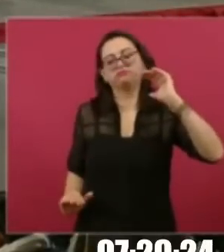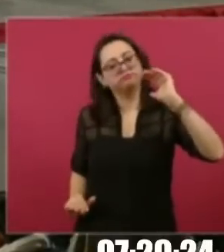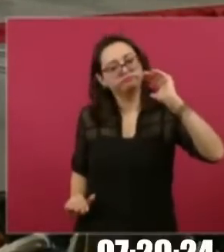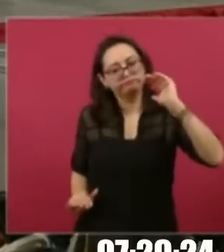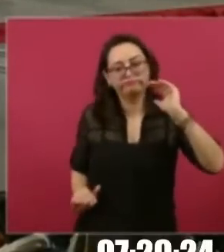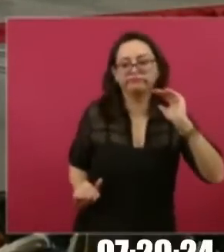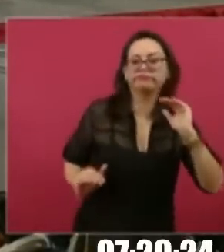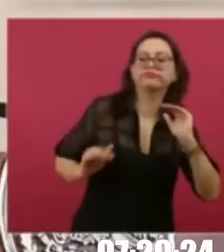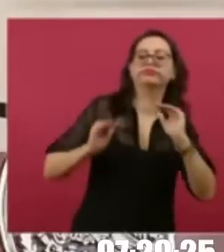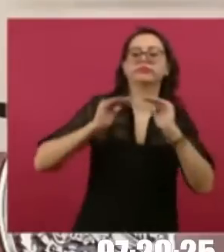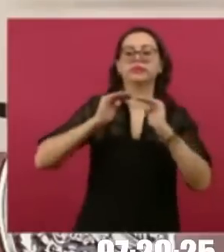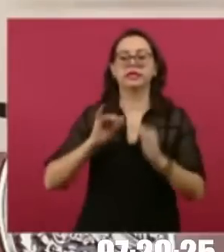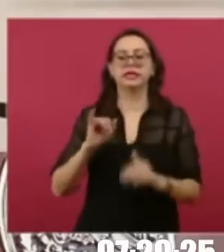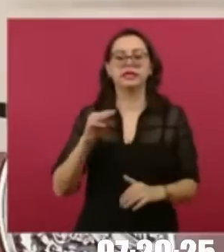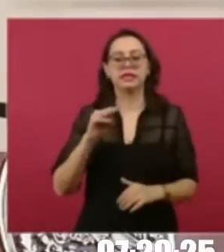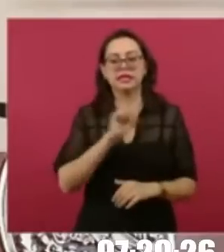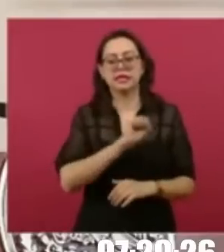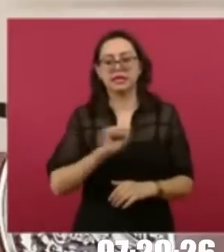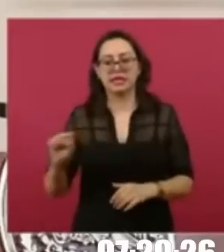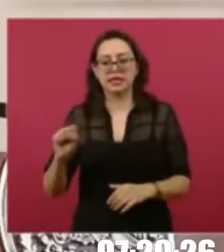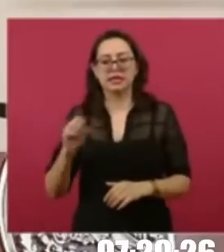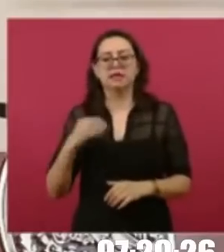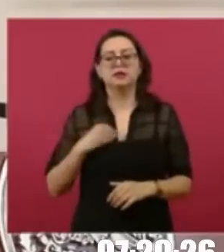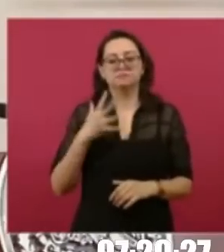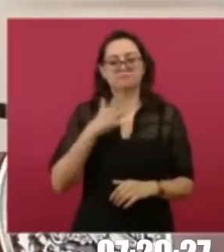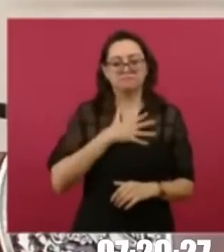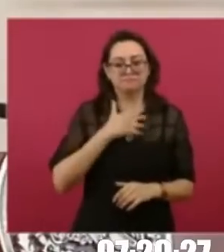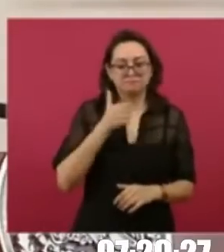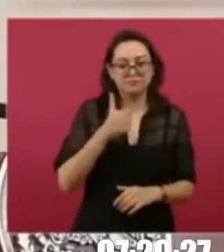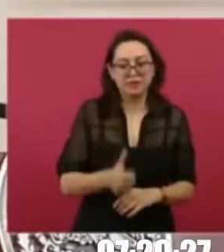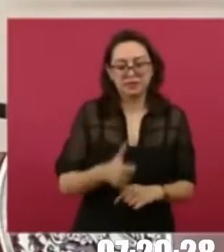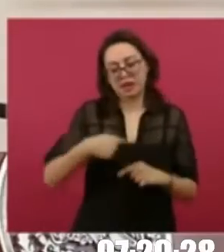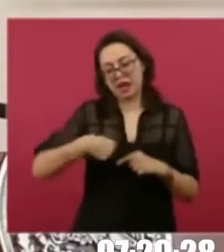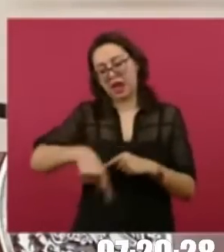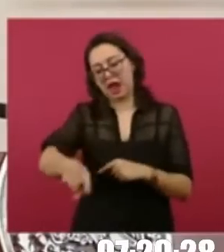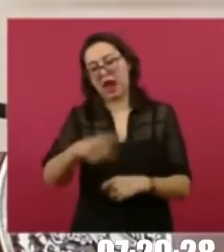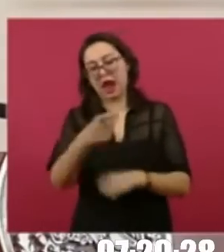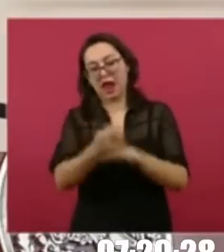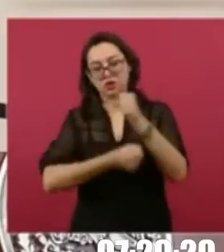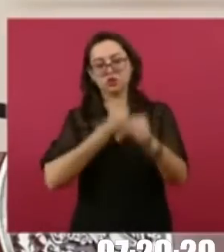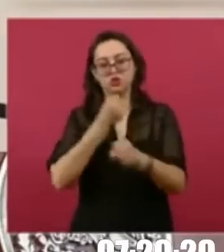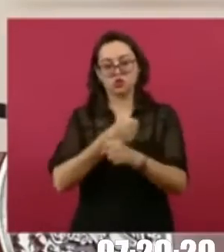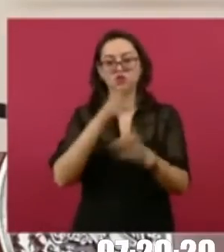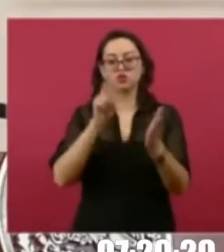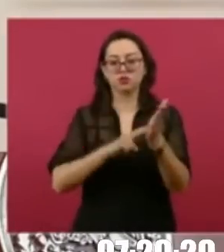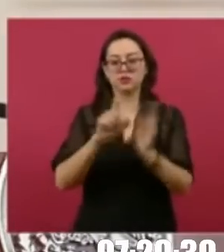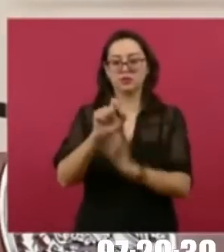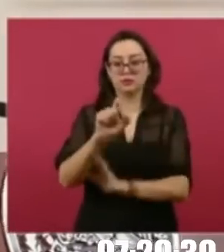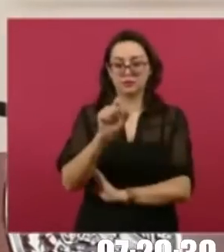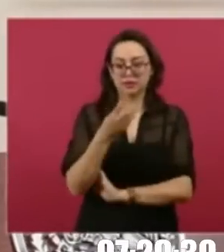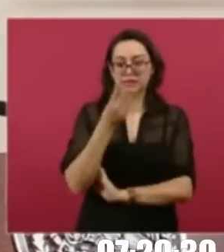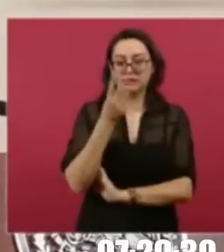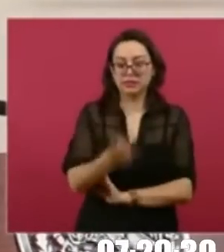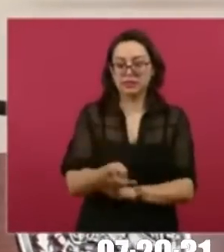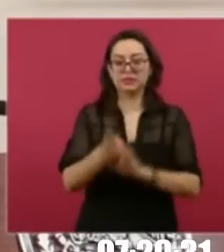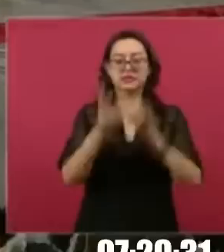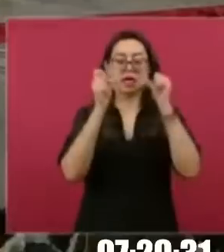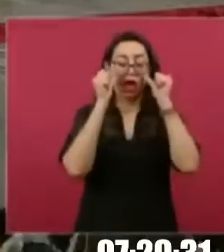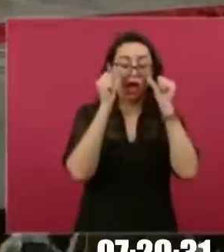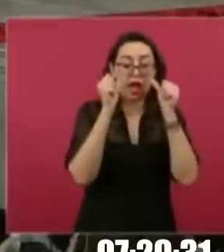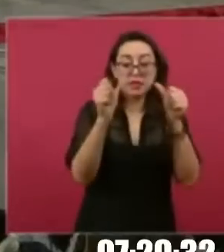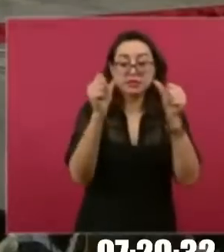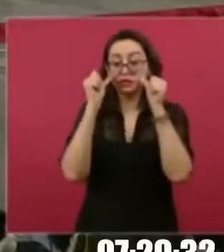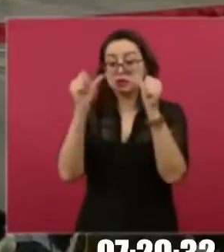sistema de salud bienestar estamos convencidos que hacia finales del año se convertirá en el prestador de servicios de atención médica